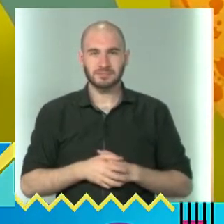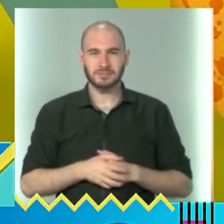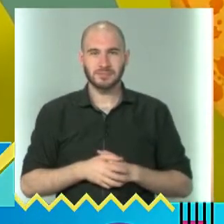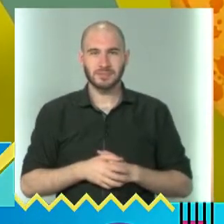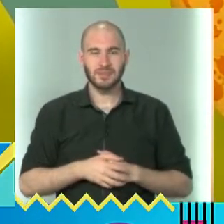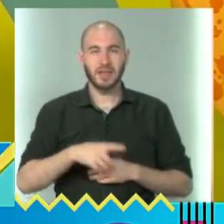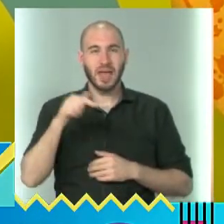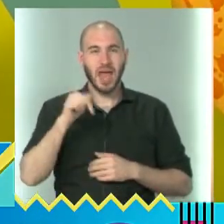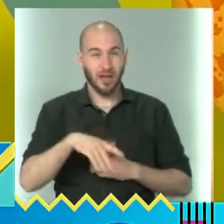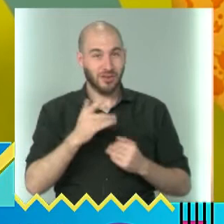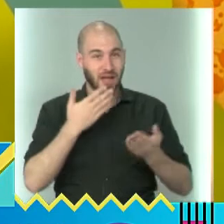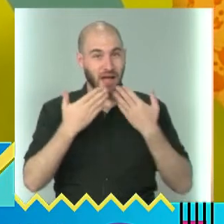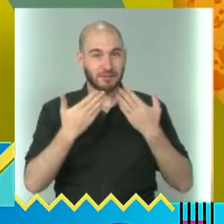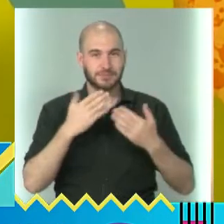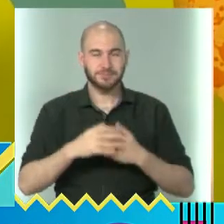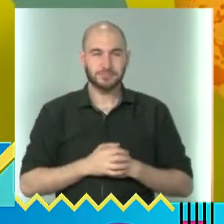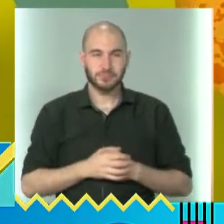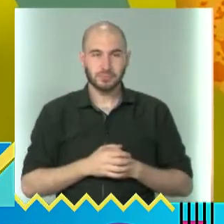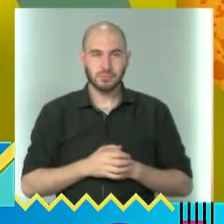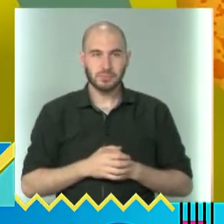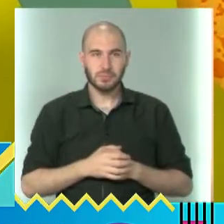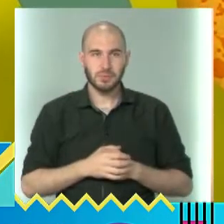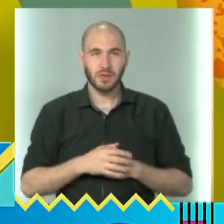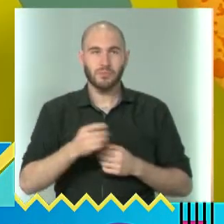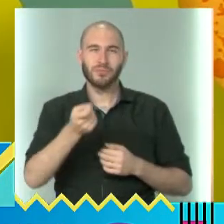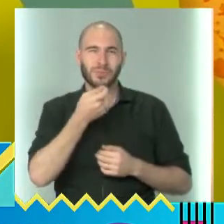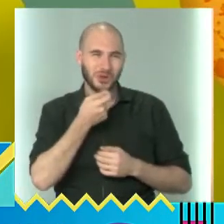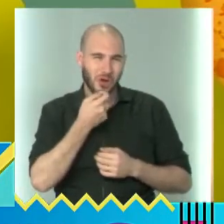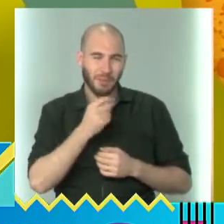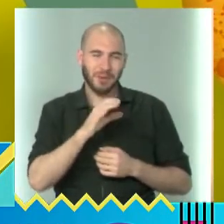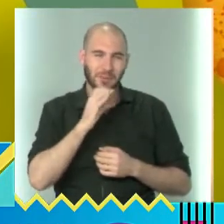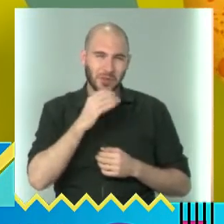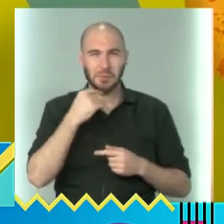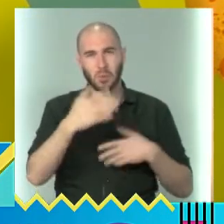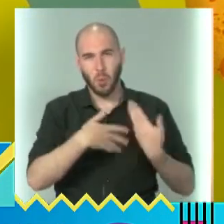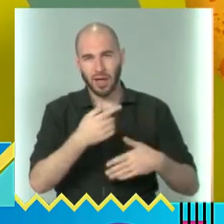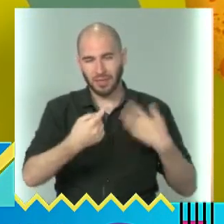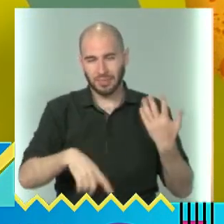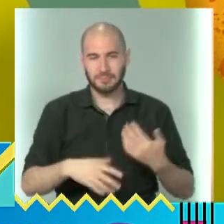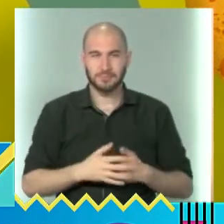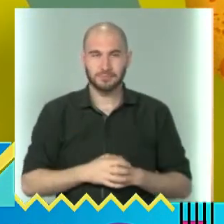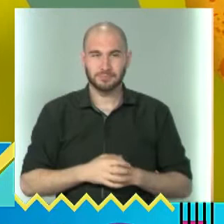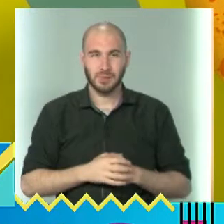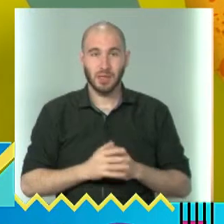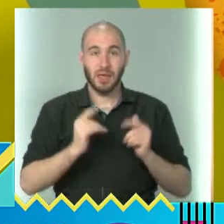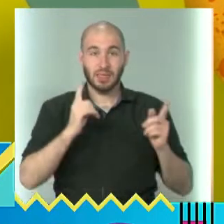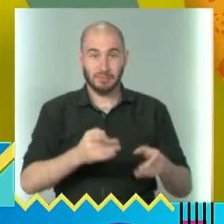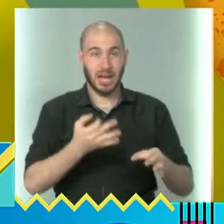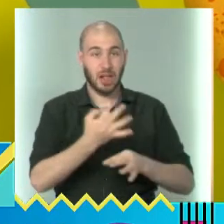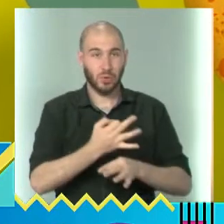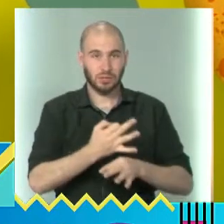Habrán notado que hemos hablado de el tono humorístico, lúdico, etc. E incluso en